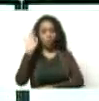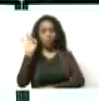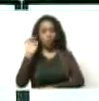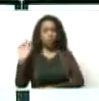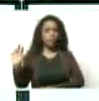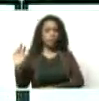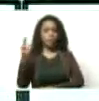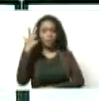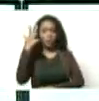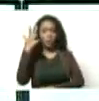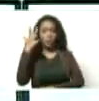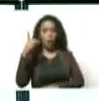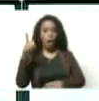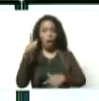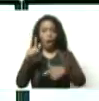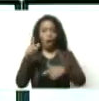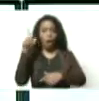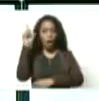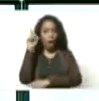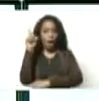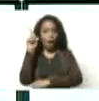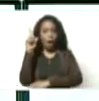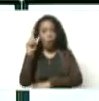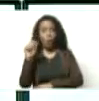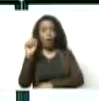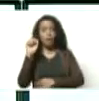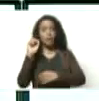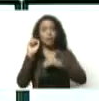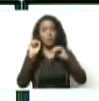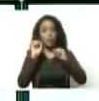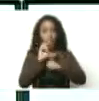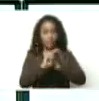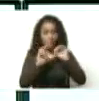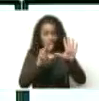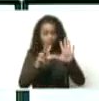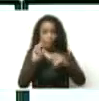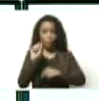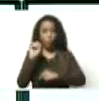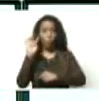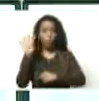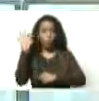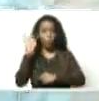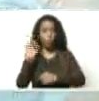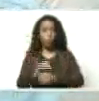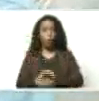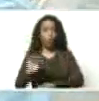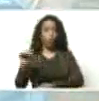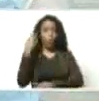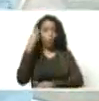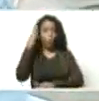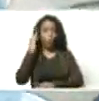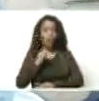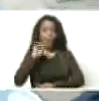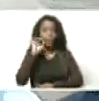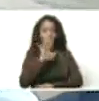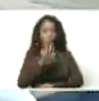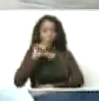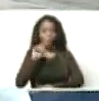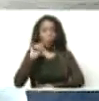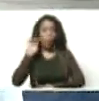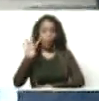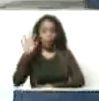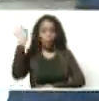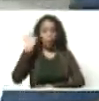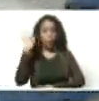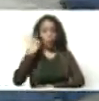tercero lara con el 7.4 por ciento el cuarto bolívar con el 5.4 por